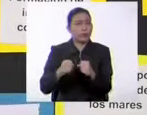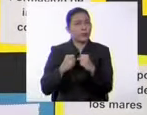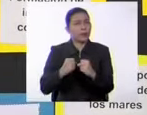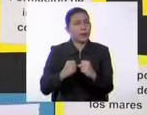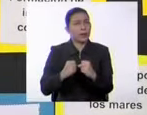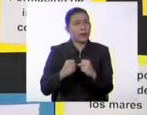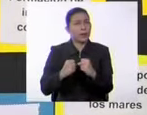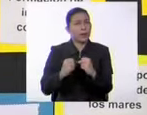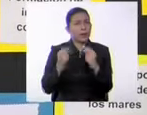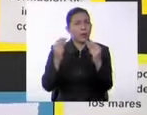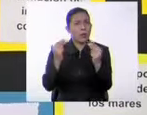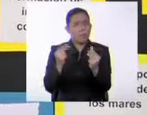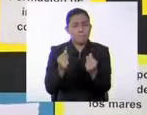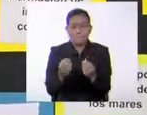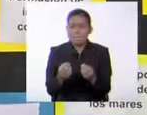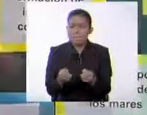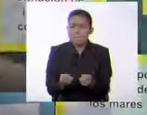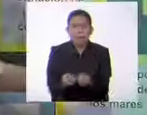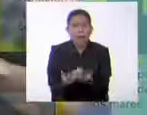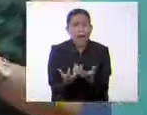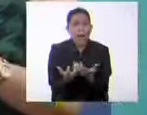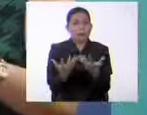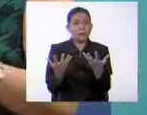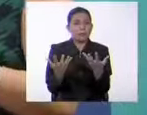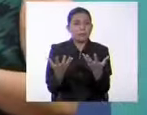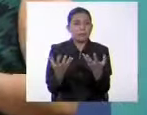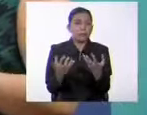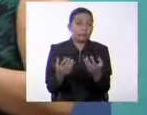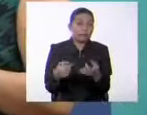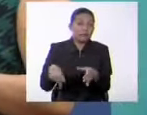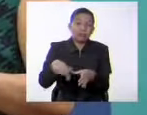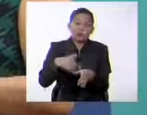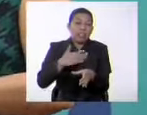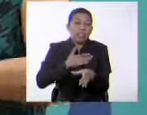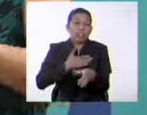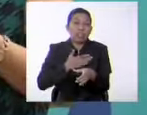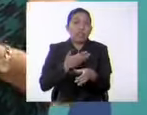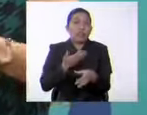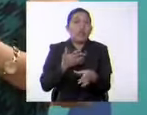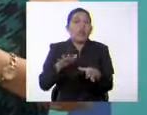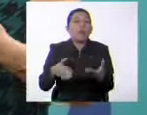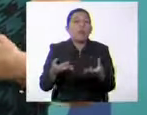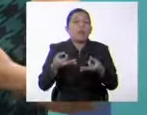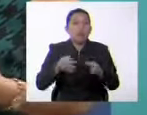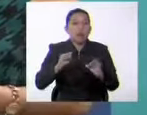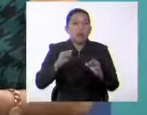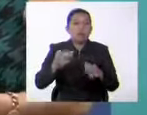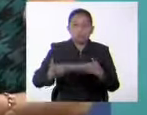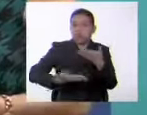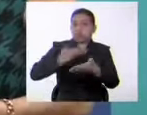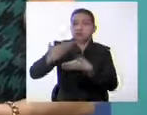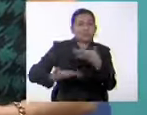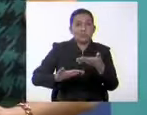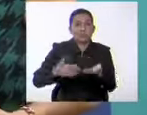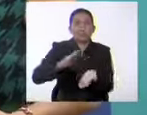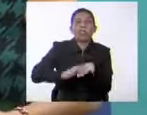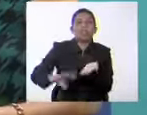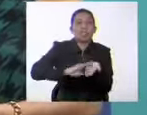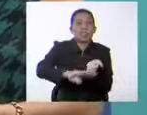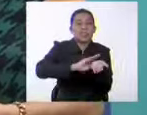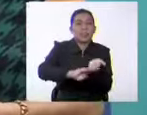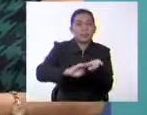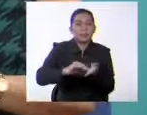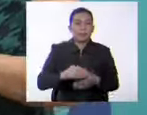de su economía, ¿verdad? Porque ellos no producían medios de producción, sino que ellos solo gastaban. Y